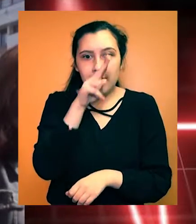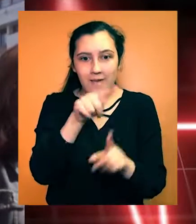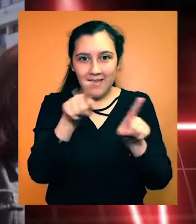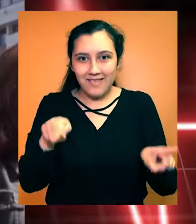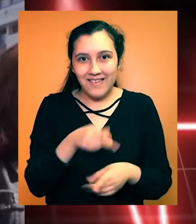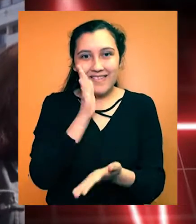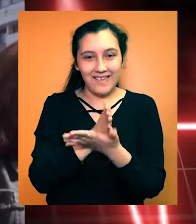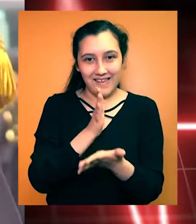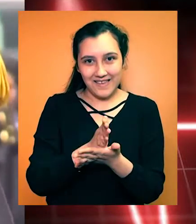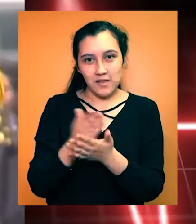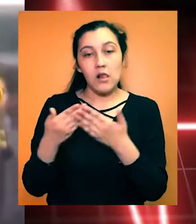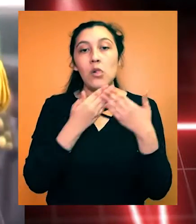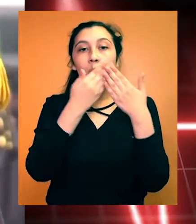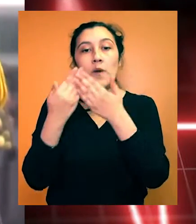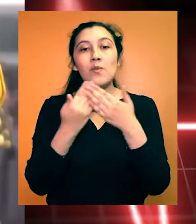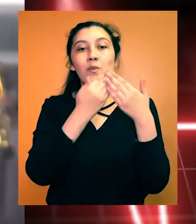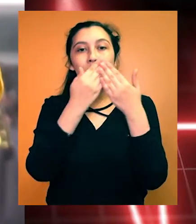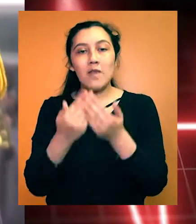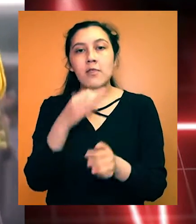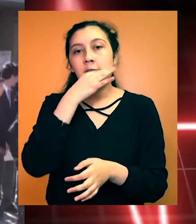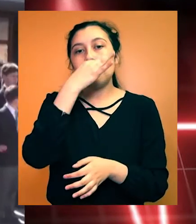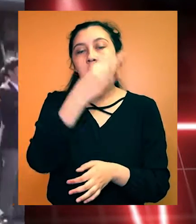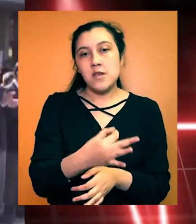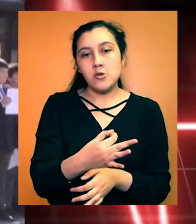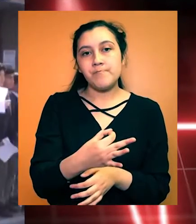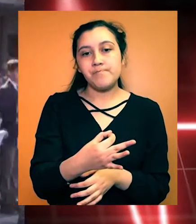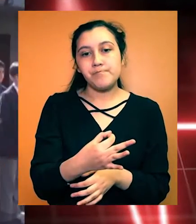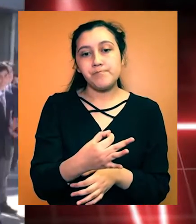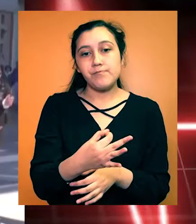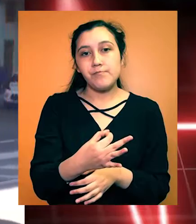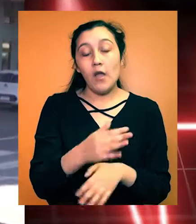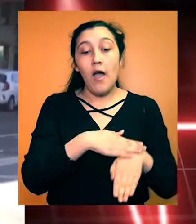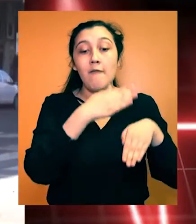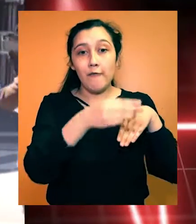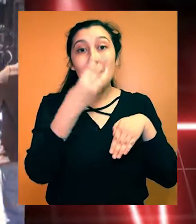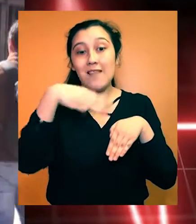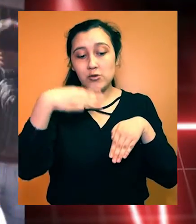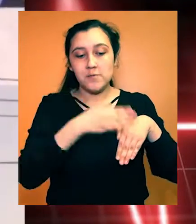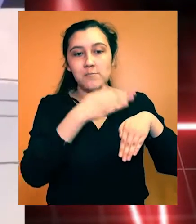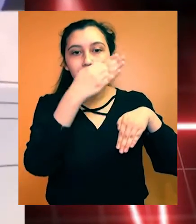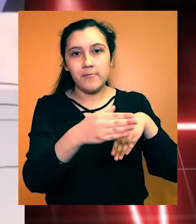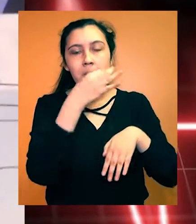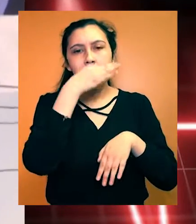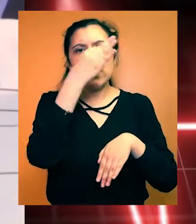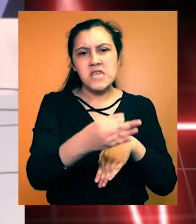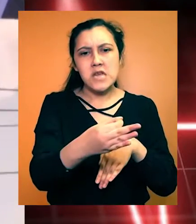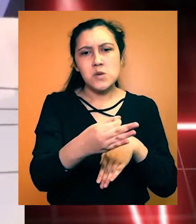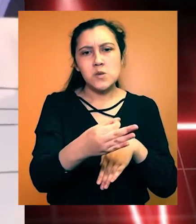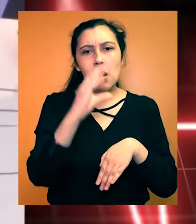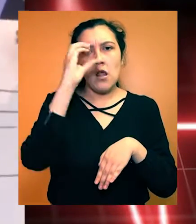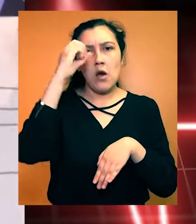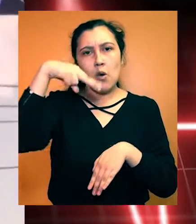las aulas, se refleja en las aulas. Los alumnos, en una escueta declaración pública hechas a las afueras del municipio, fueron claros